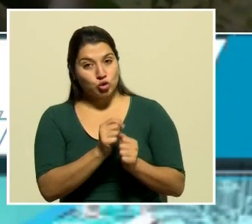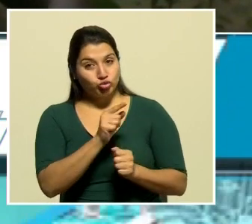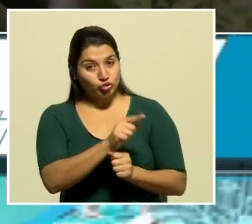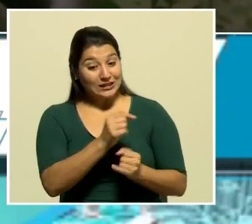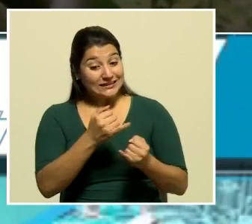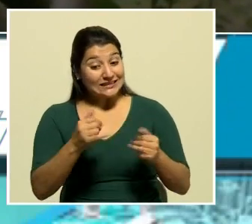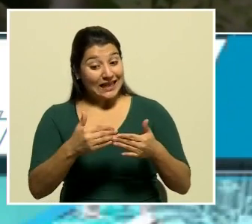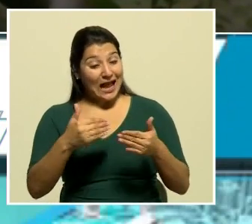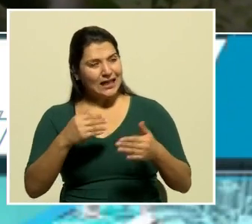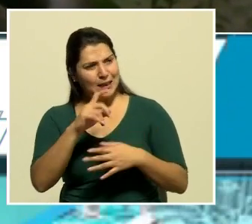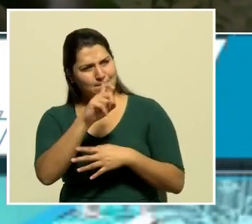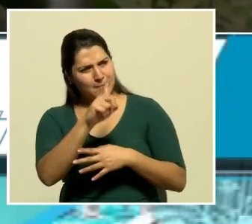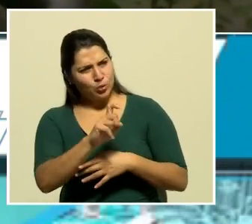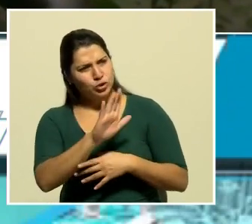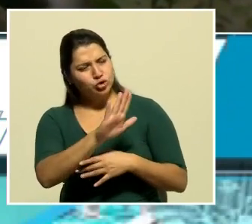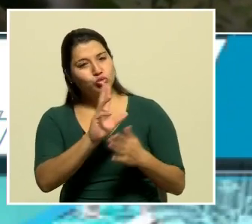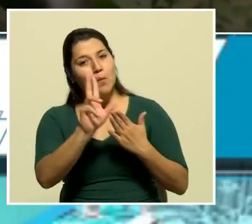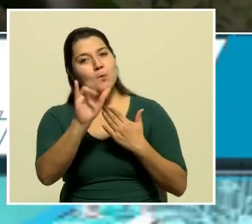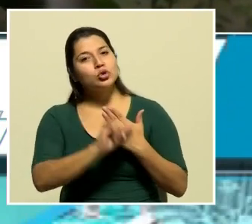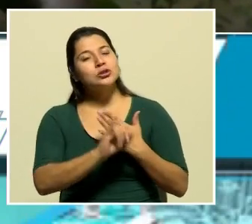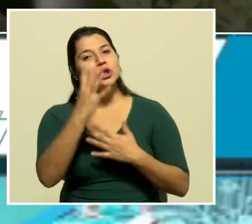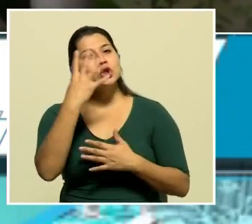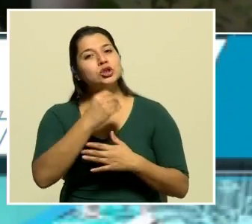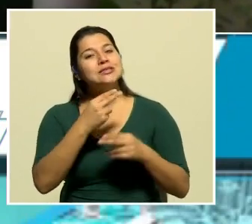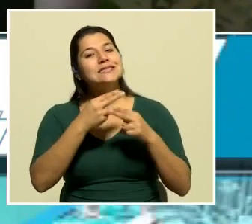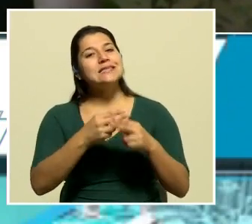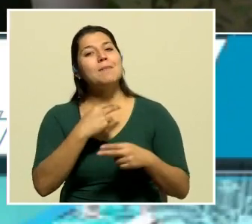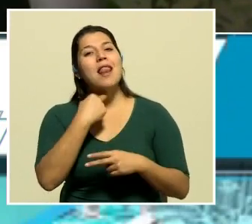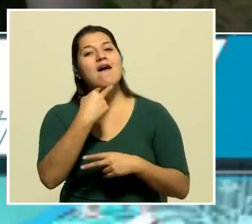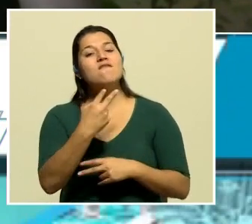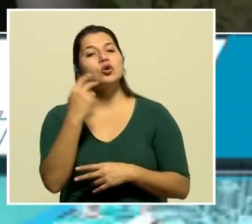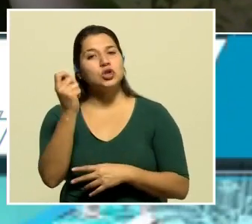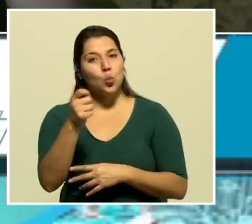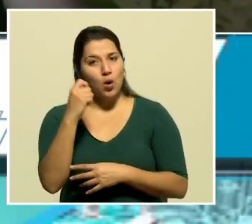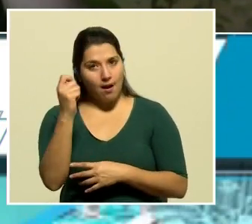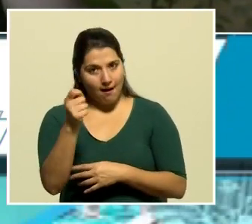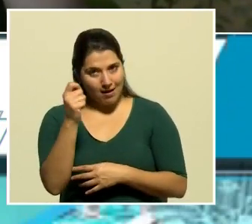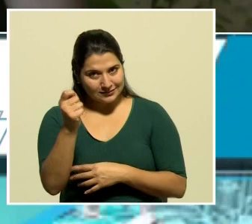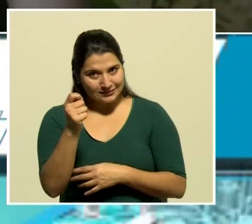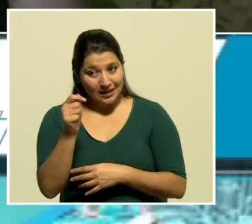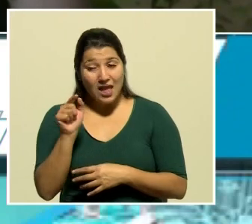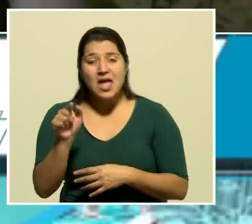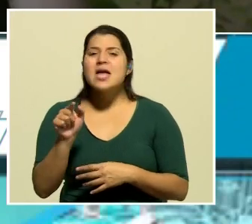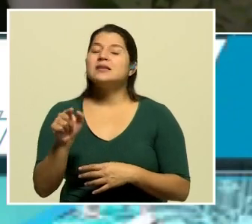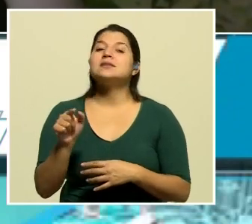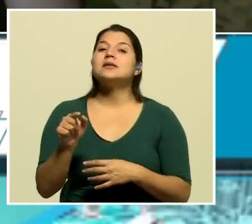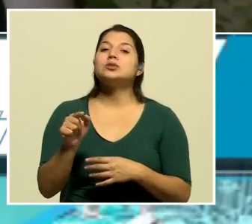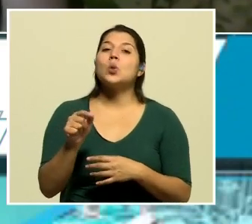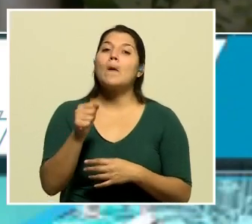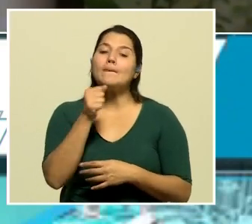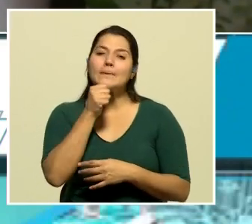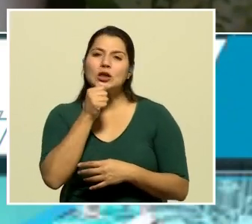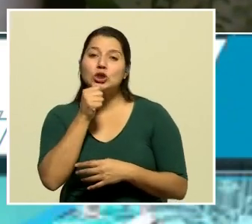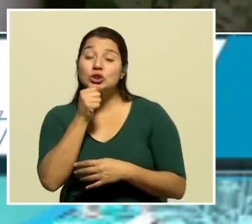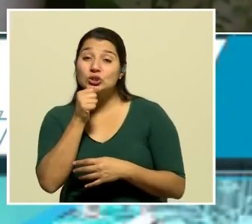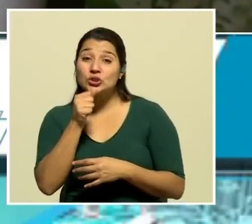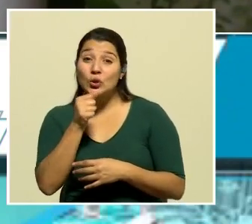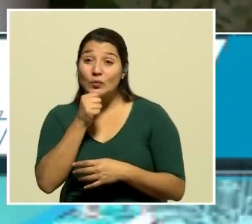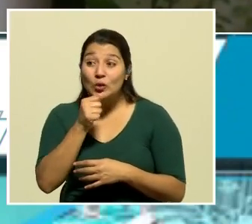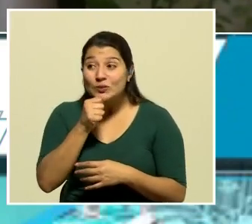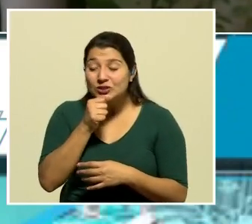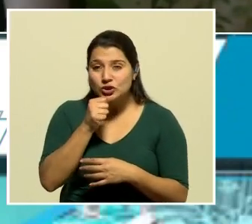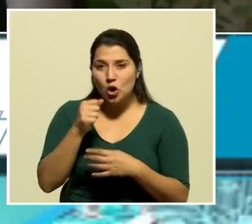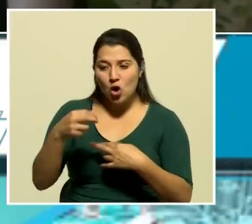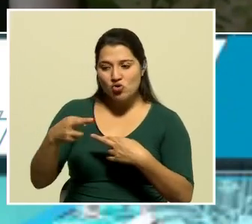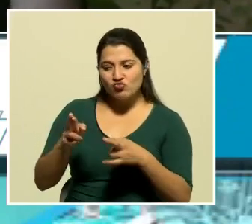ese proyecto maravilloso que es La Voz de Guanacaste, un medio regional que hace